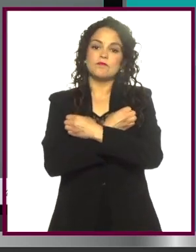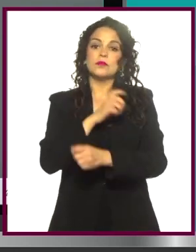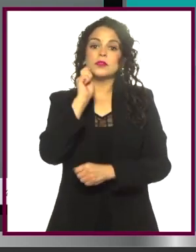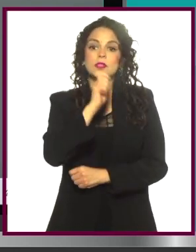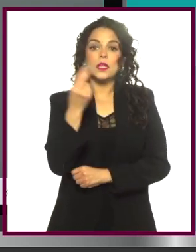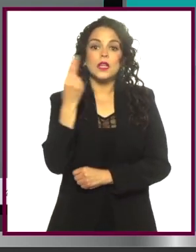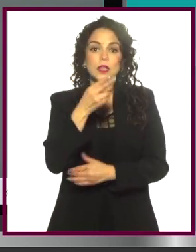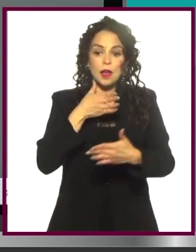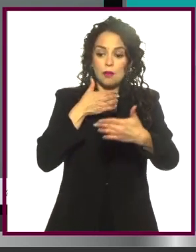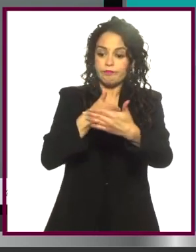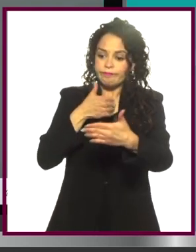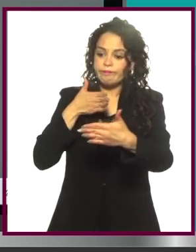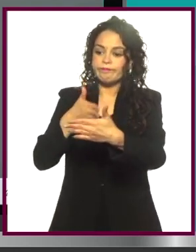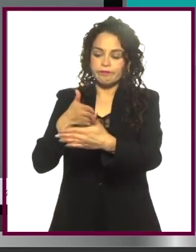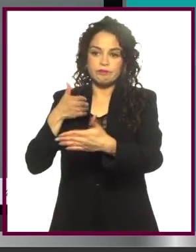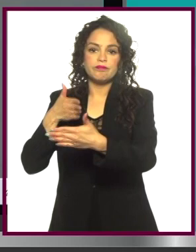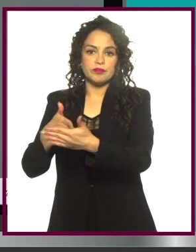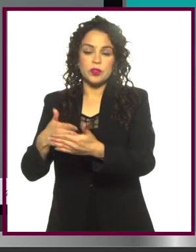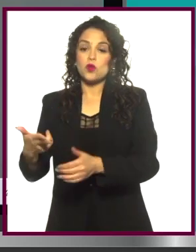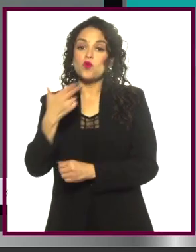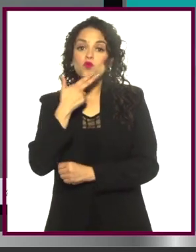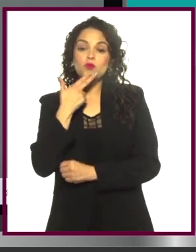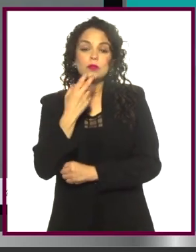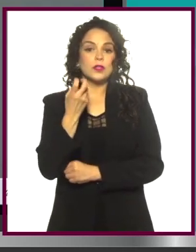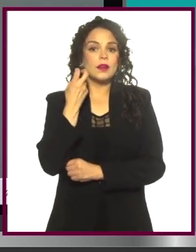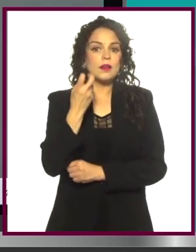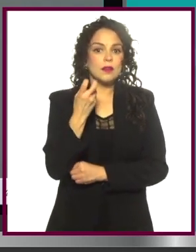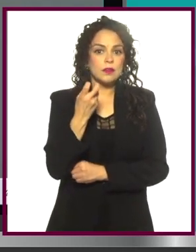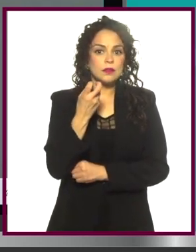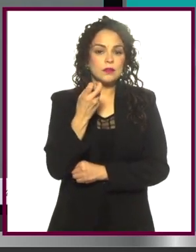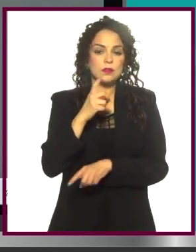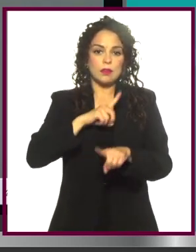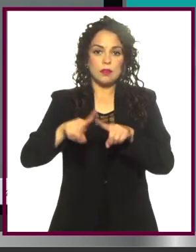tal vez limitar o restringir inclusive el uso